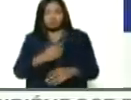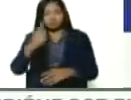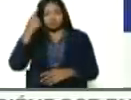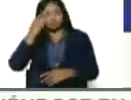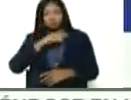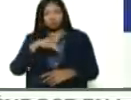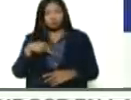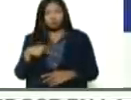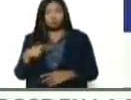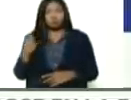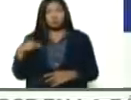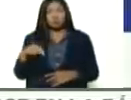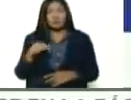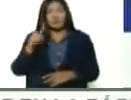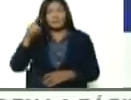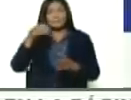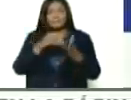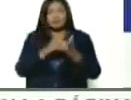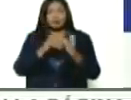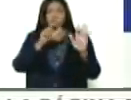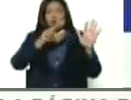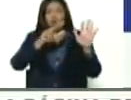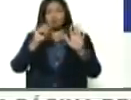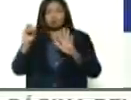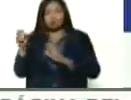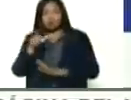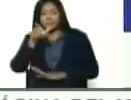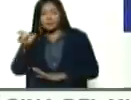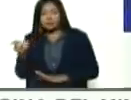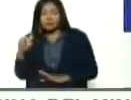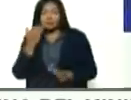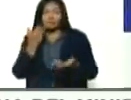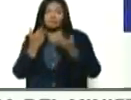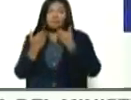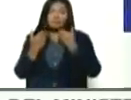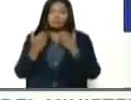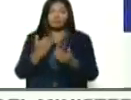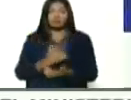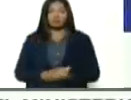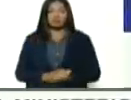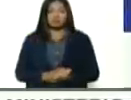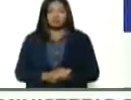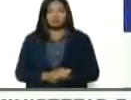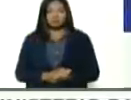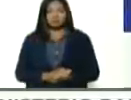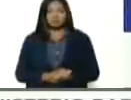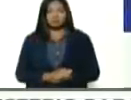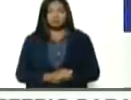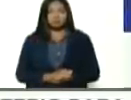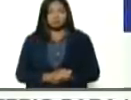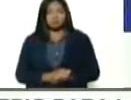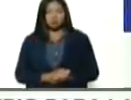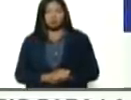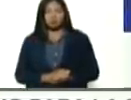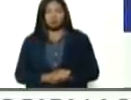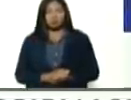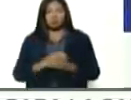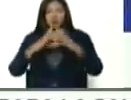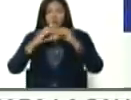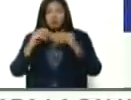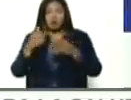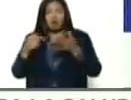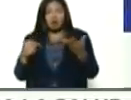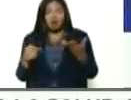tuvimos 1800 y tantos casos de coronavirus y todas las estadísticas las